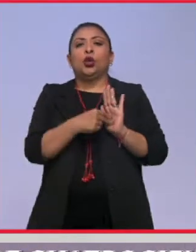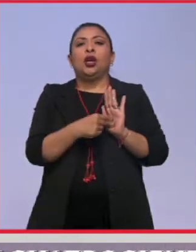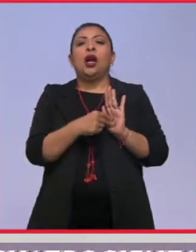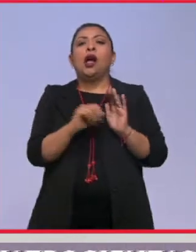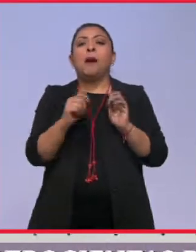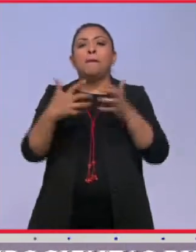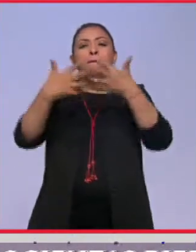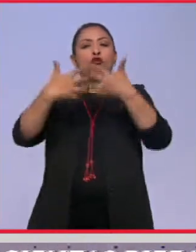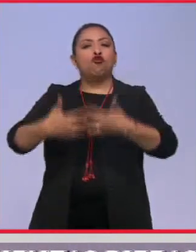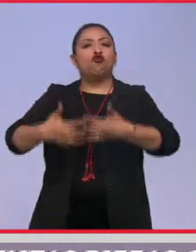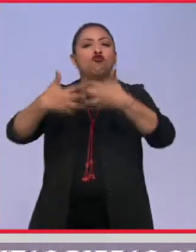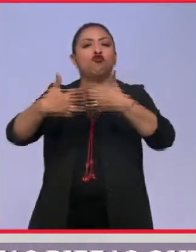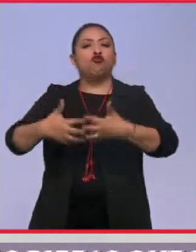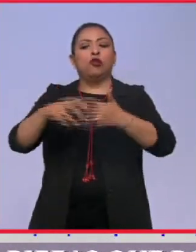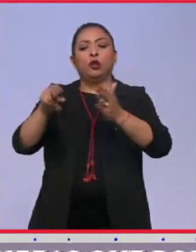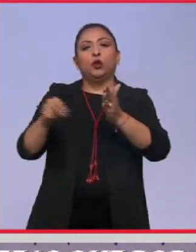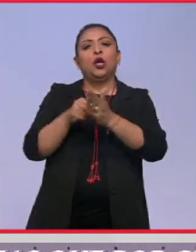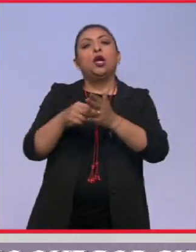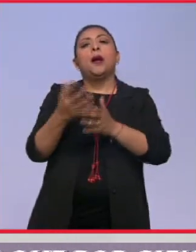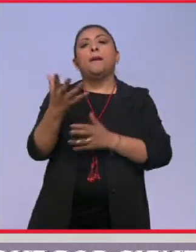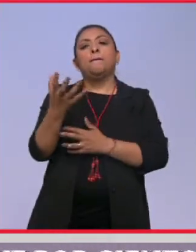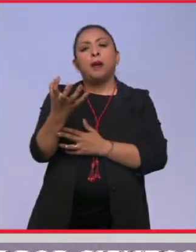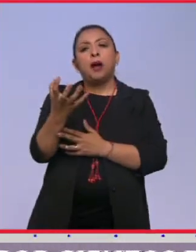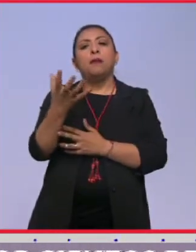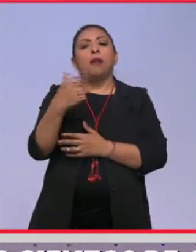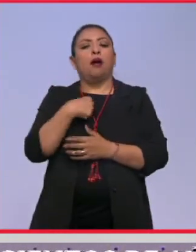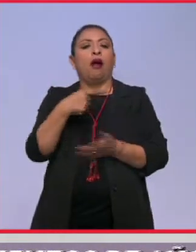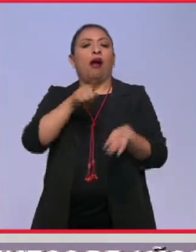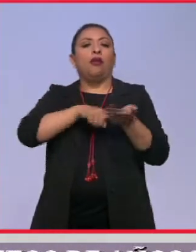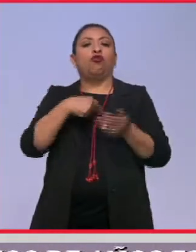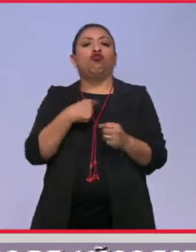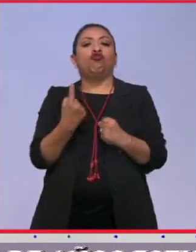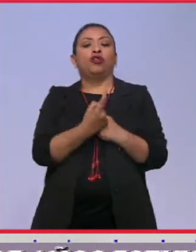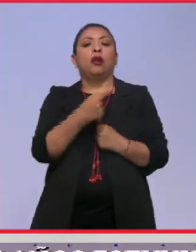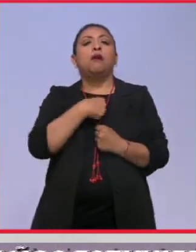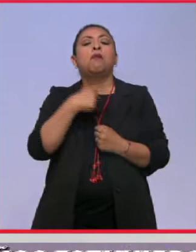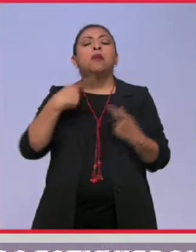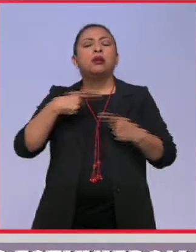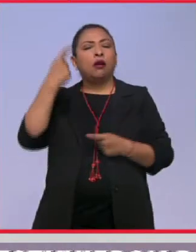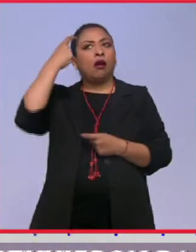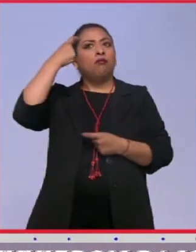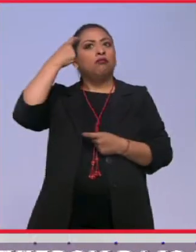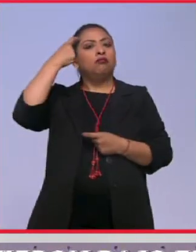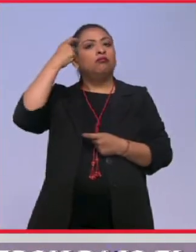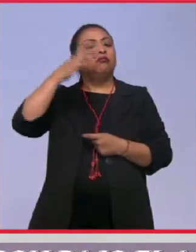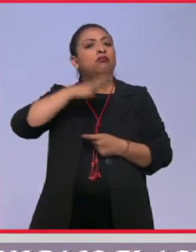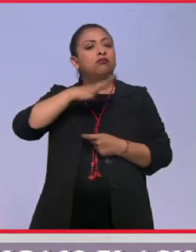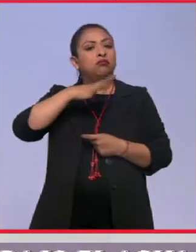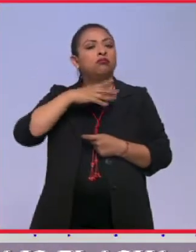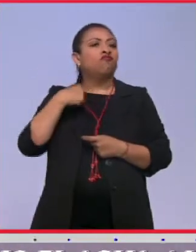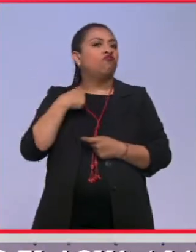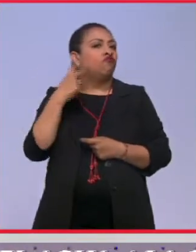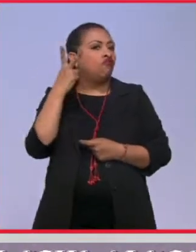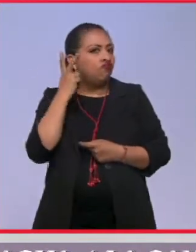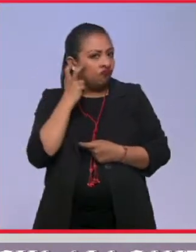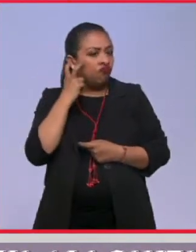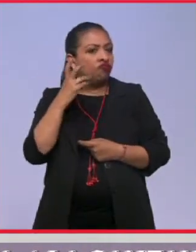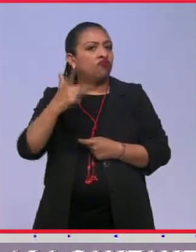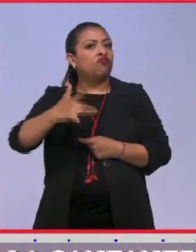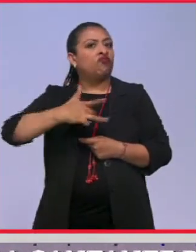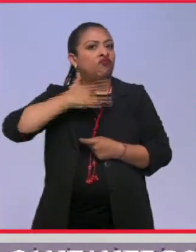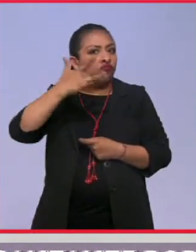una máquina que se encarga de hacer la labor del corazón y el sujeto está consciente, oye,